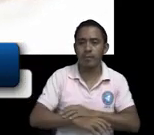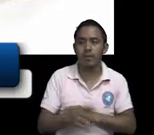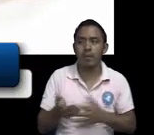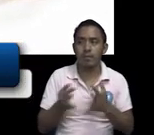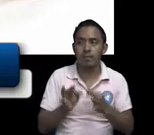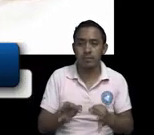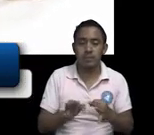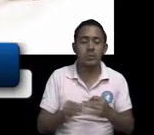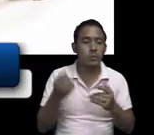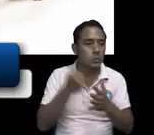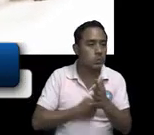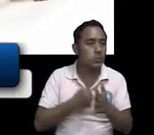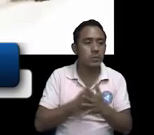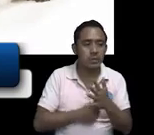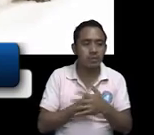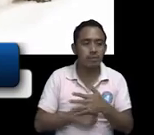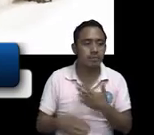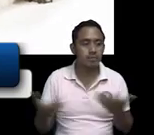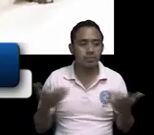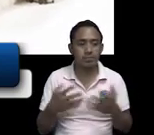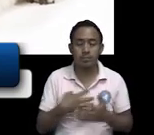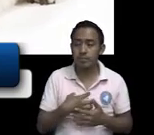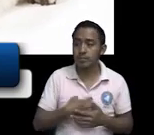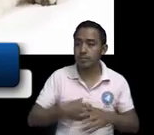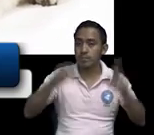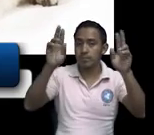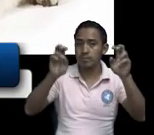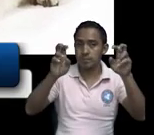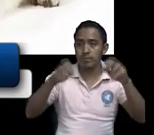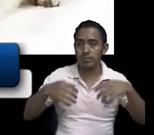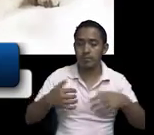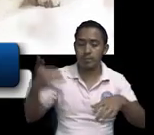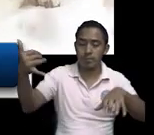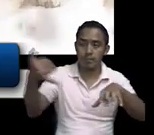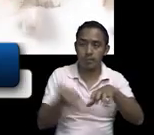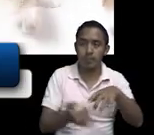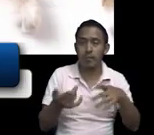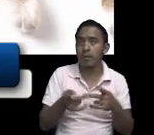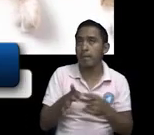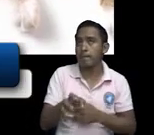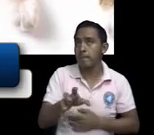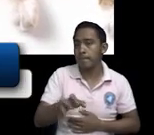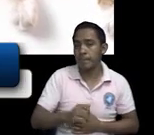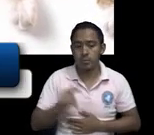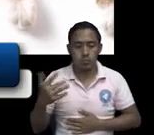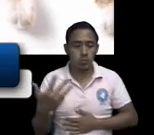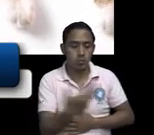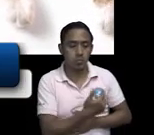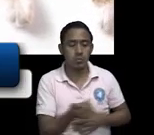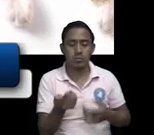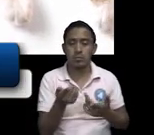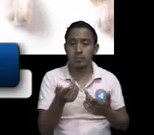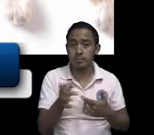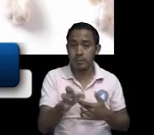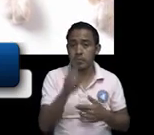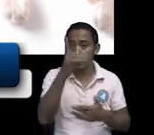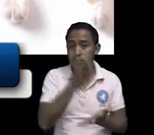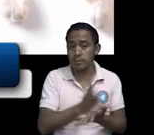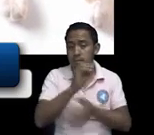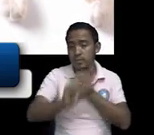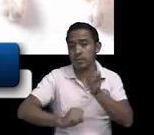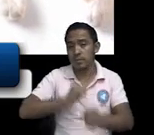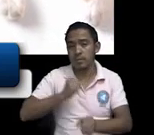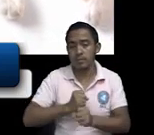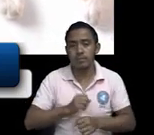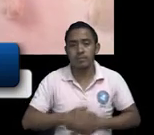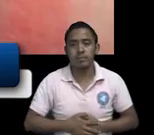bastante exhaustiva con lo que la vacunación sistemática de todos los perritos una vez al año.